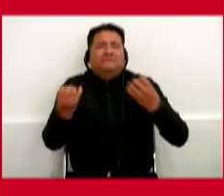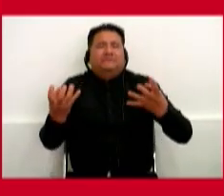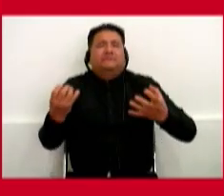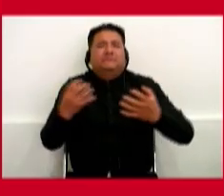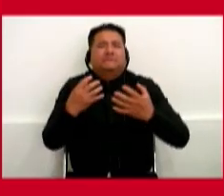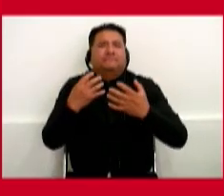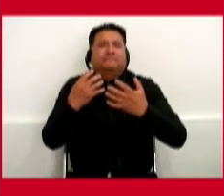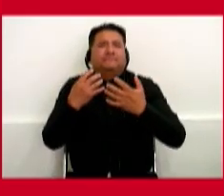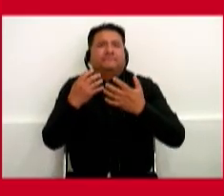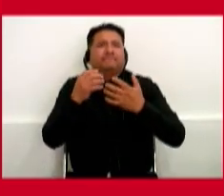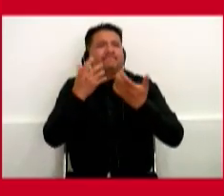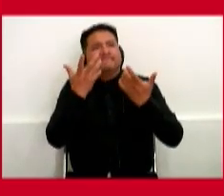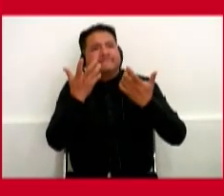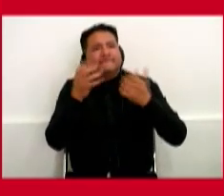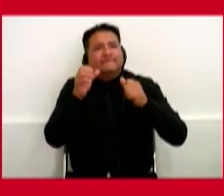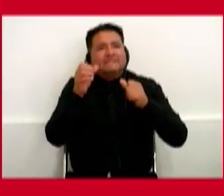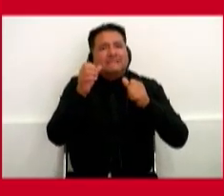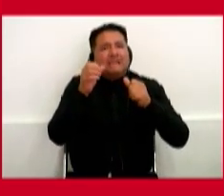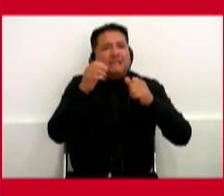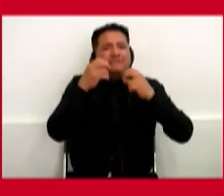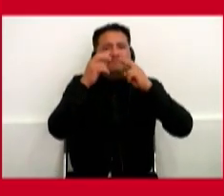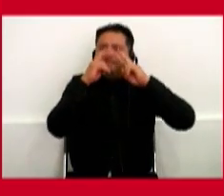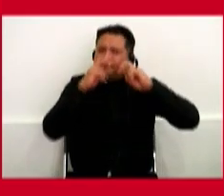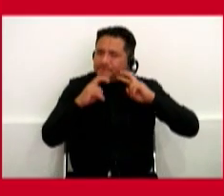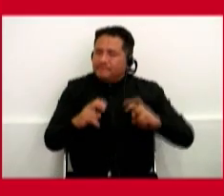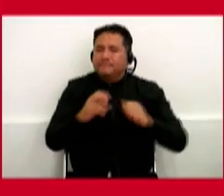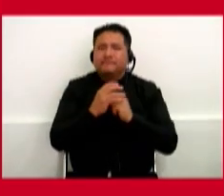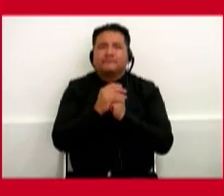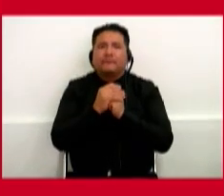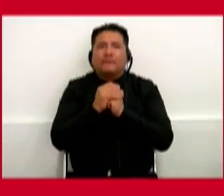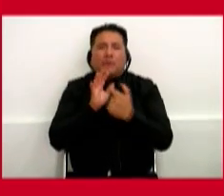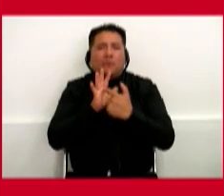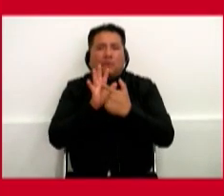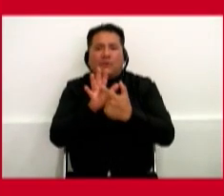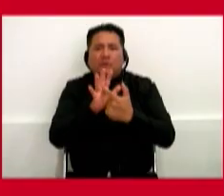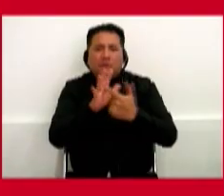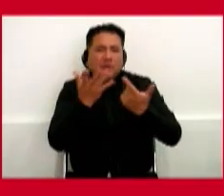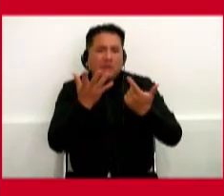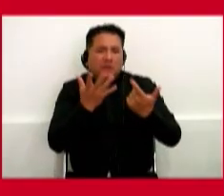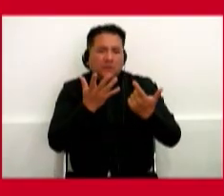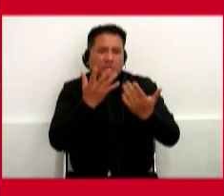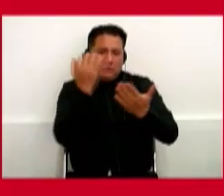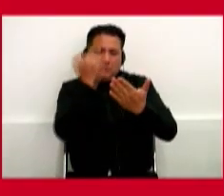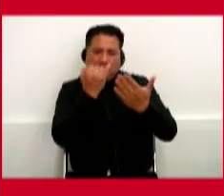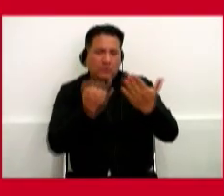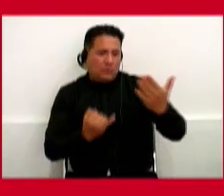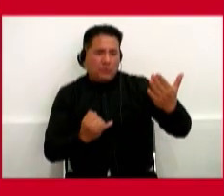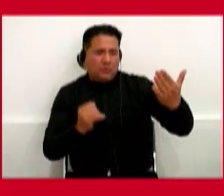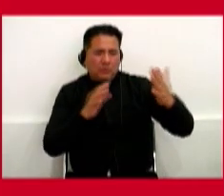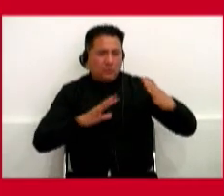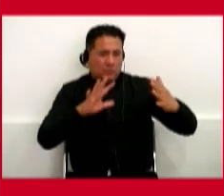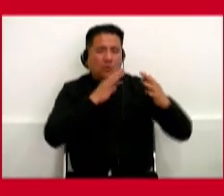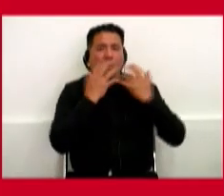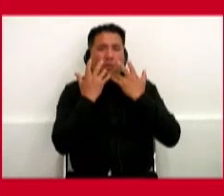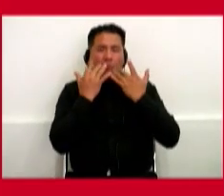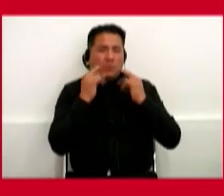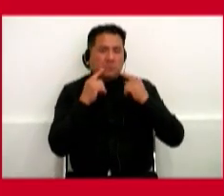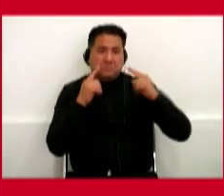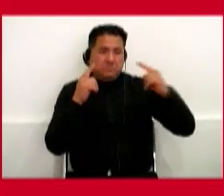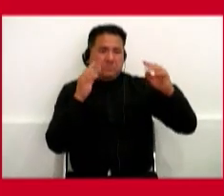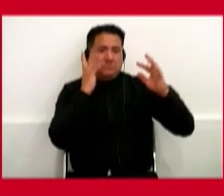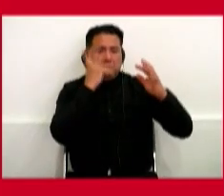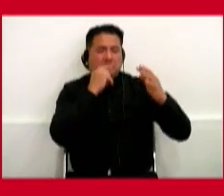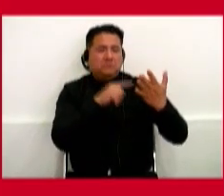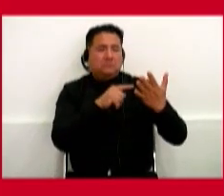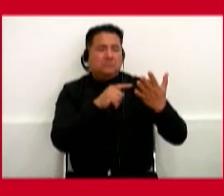se presentan, mejor dicho, nos presentan unas salidas gráficas muy interesantes, muy coloridas. Sin embargo, la